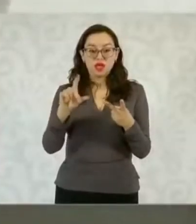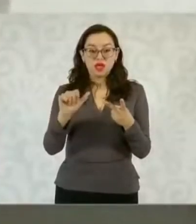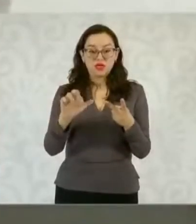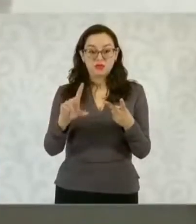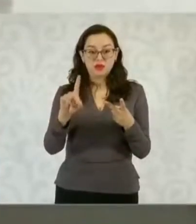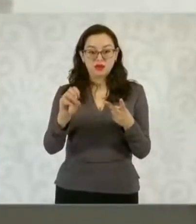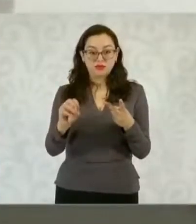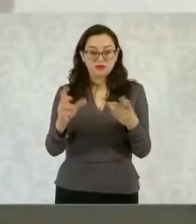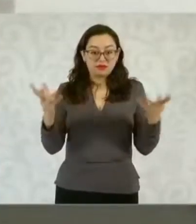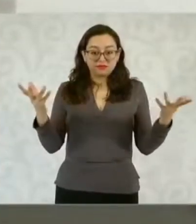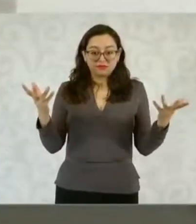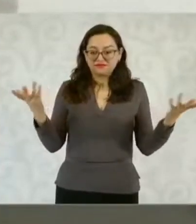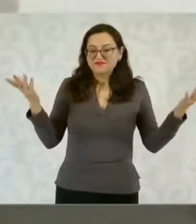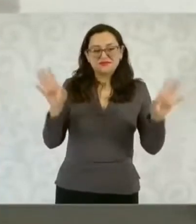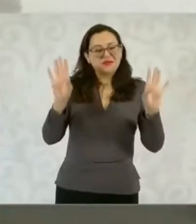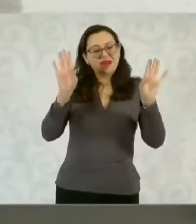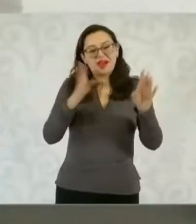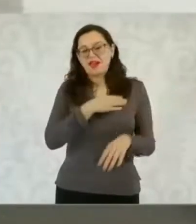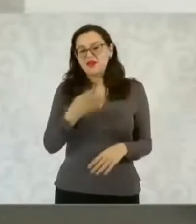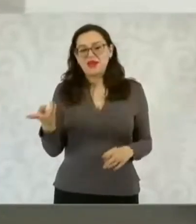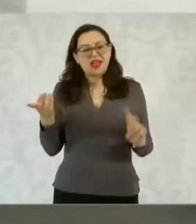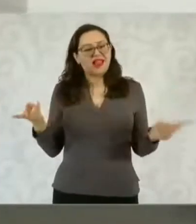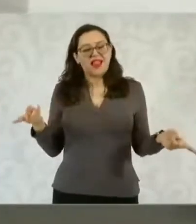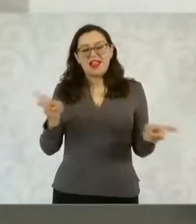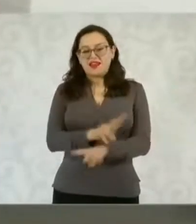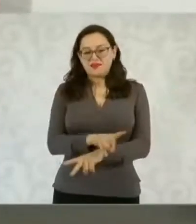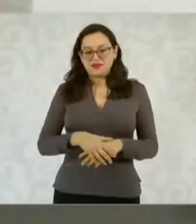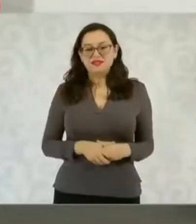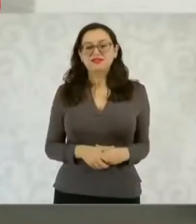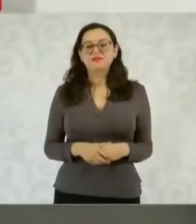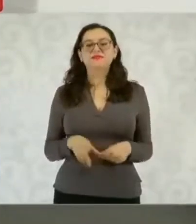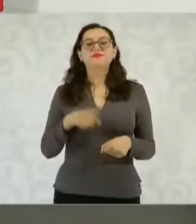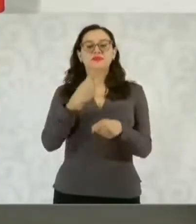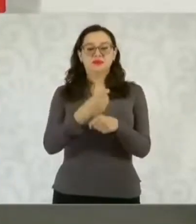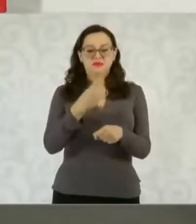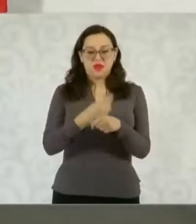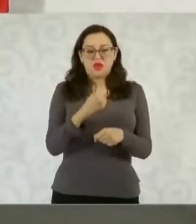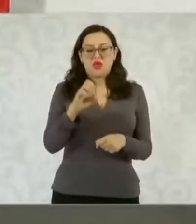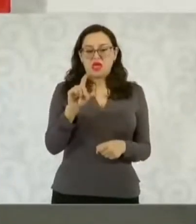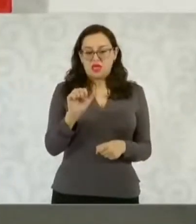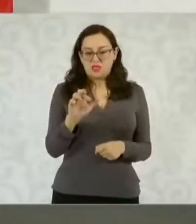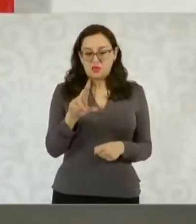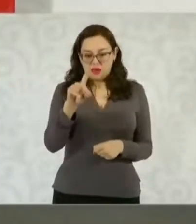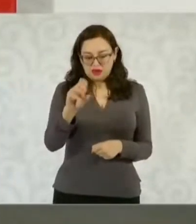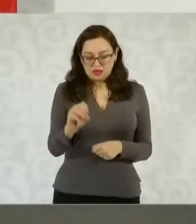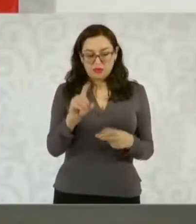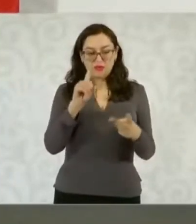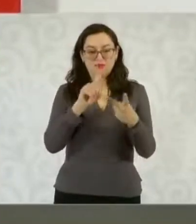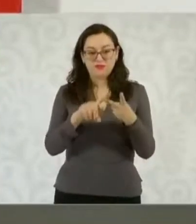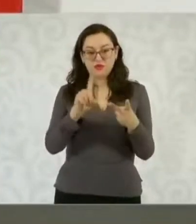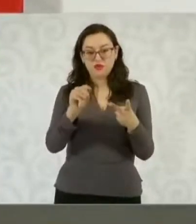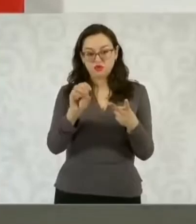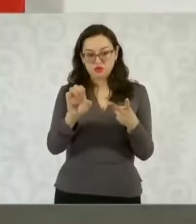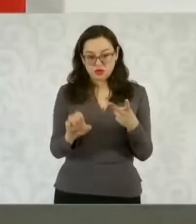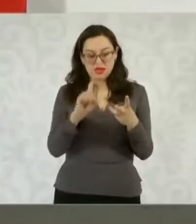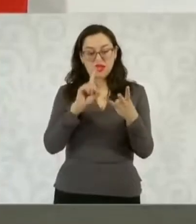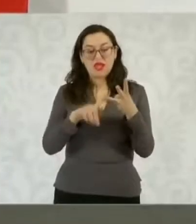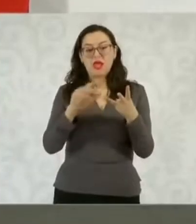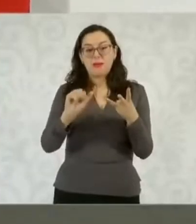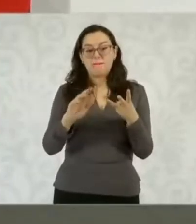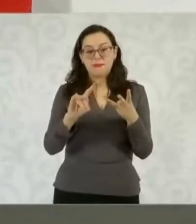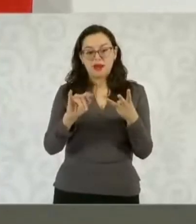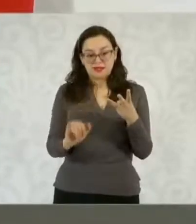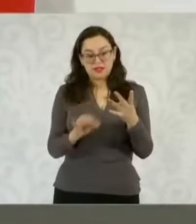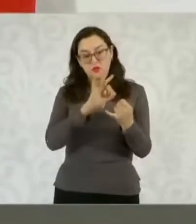¿Empezabas tú? Bueno. Entonces al revés. Eduardo primero, luego Zoé, luego Martí